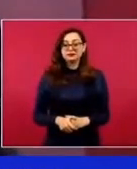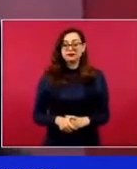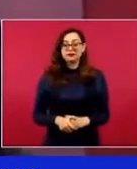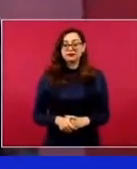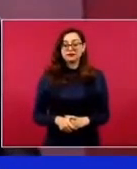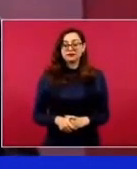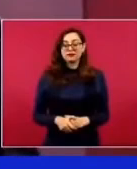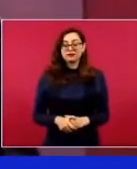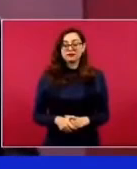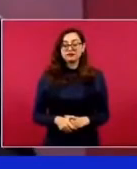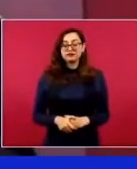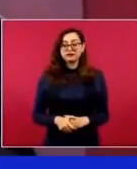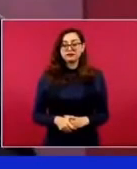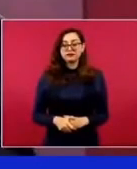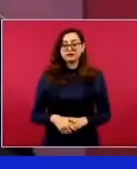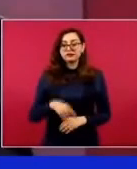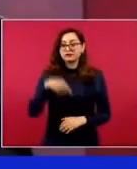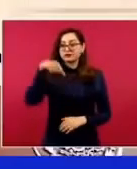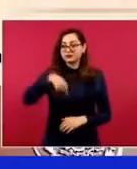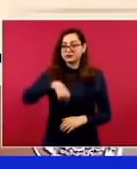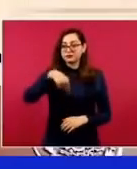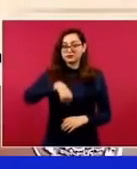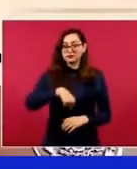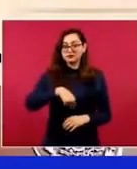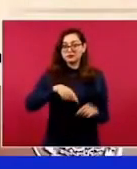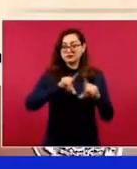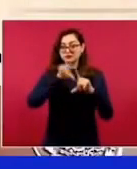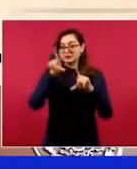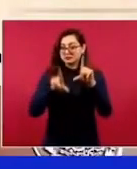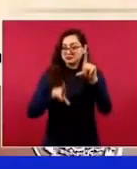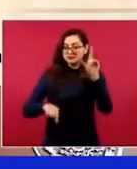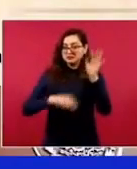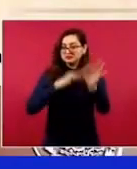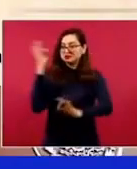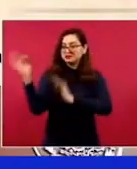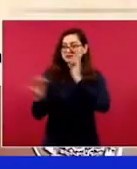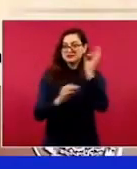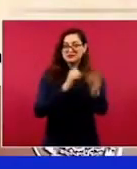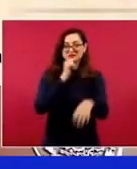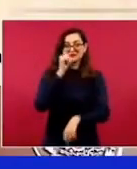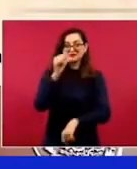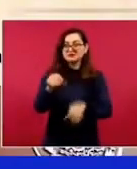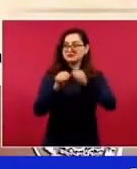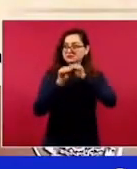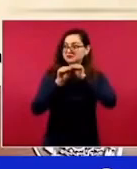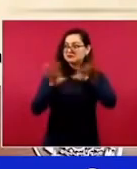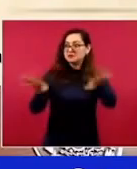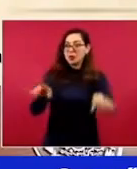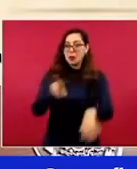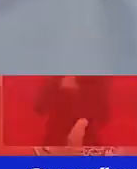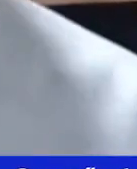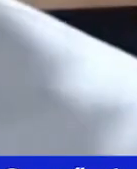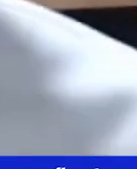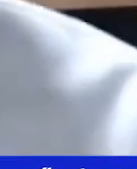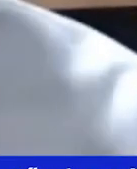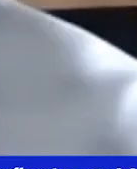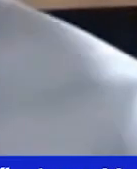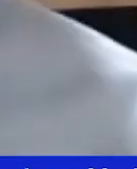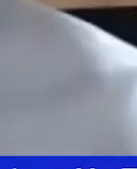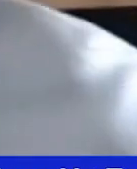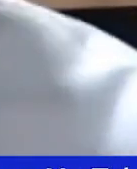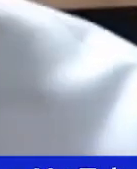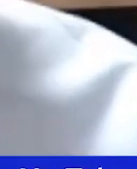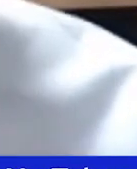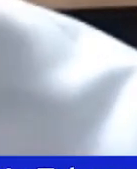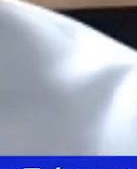hay mucho que le vamos a escarbar y va a brotar pus. Pues mira, Vicente, para empezar, ¿por qué no